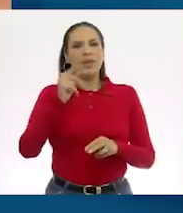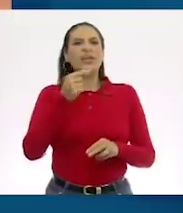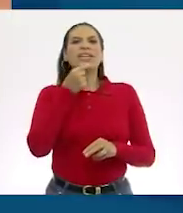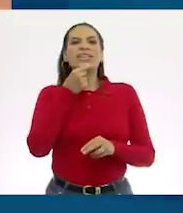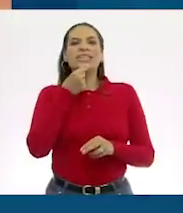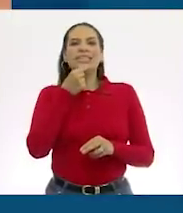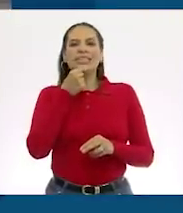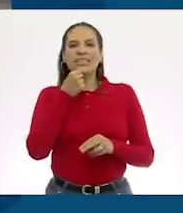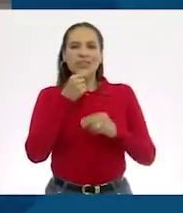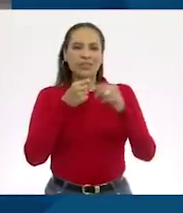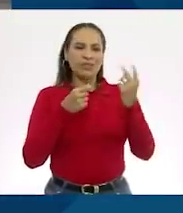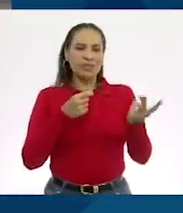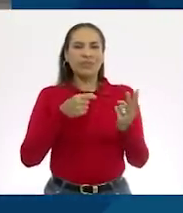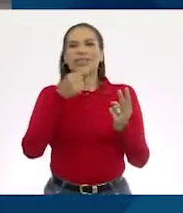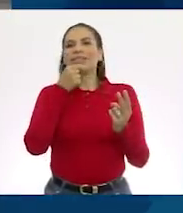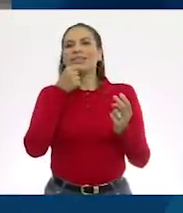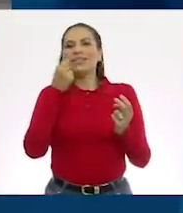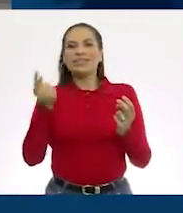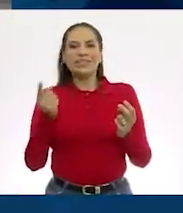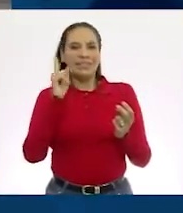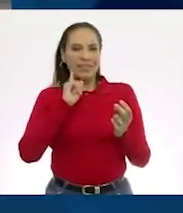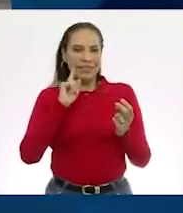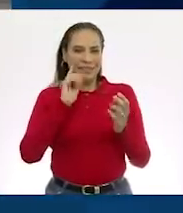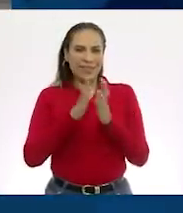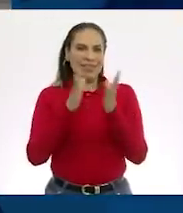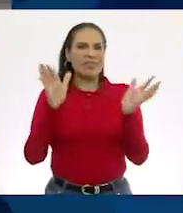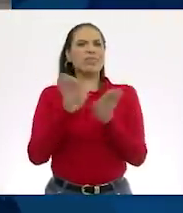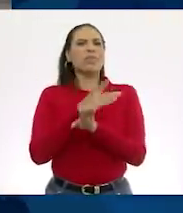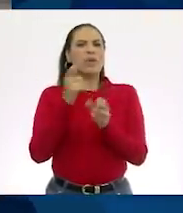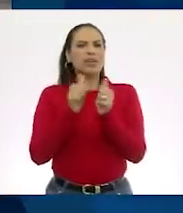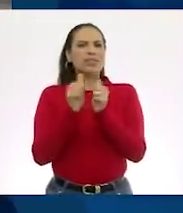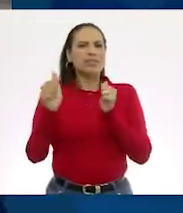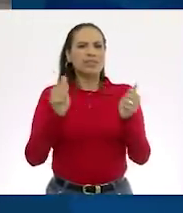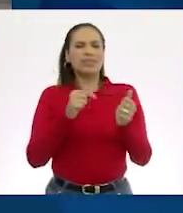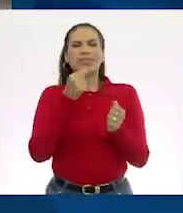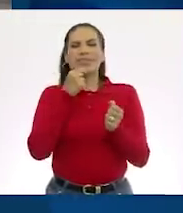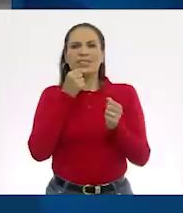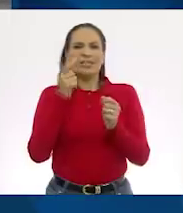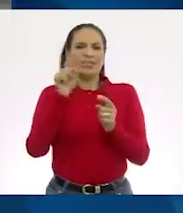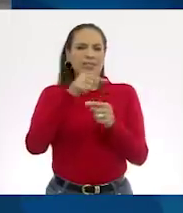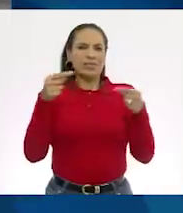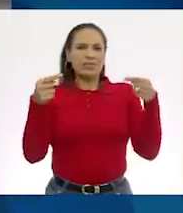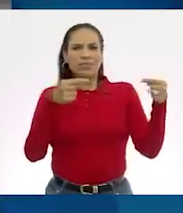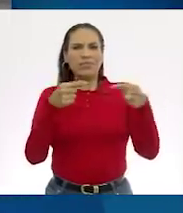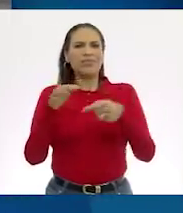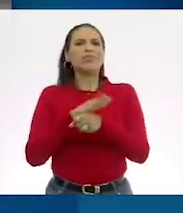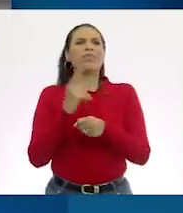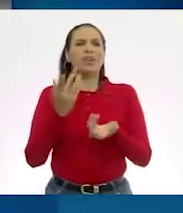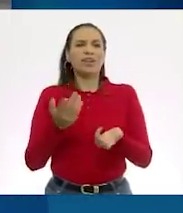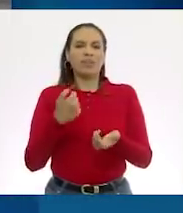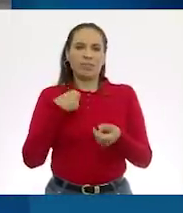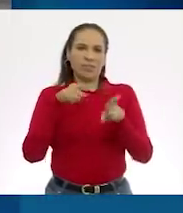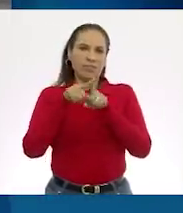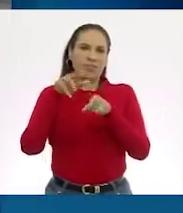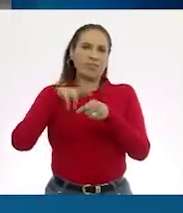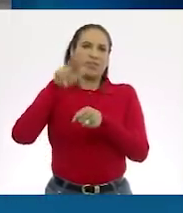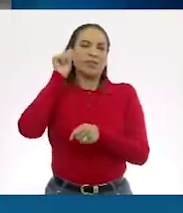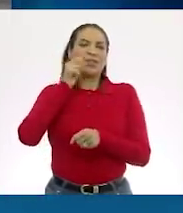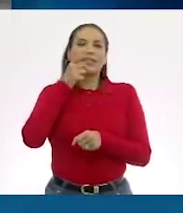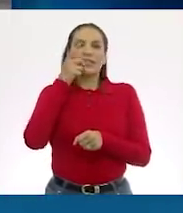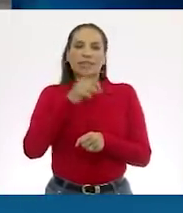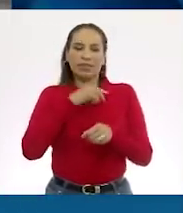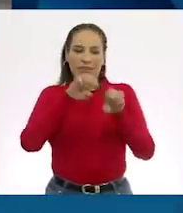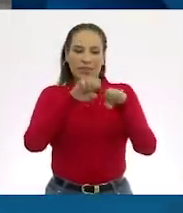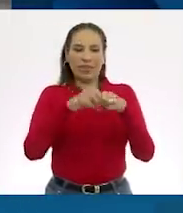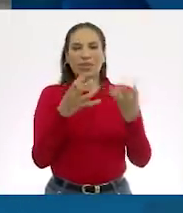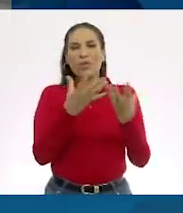contra niñas. Y dale con lo mismo. ¿Pero por qué quieres que sean niños contra niñas? Pues es que mi hermano mayor siempre dice que haga equipo